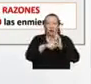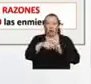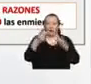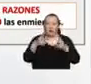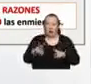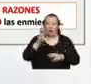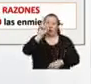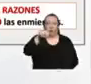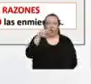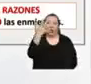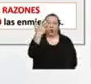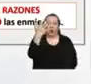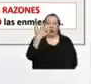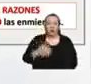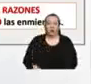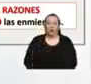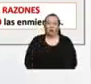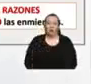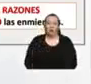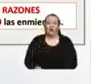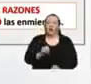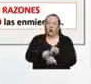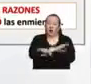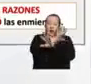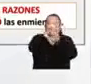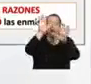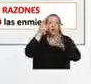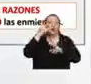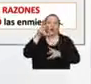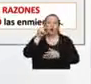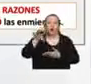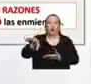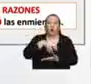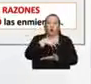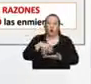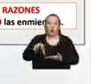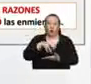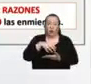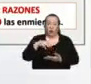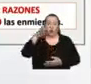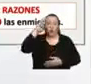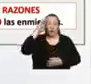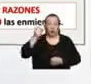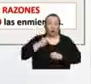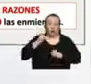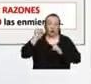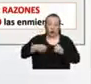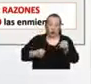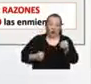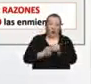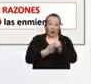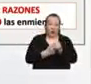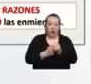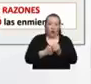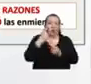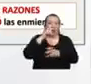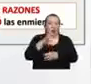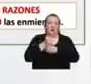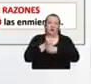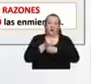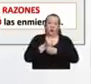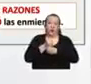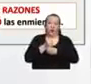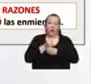2015 se aprobaron la reforma se ponía claramente para que no queden dudas que las fuerzas armadas complementariamente pueden apoyarme asegura integral del estado